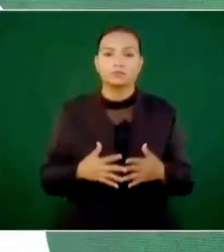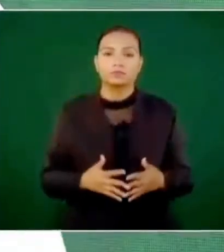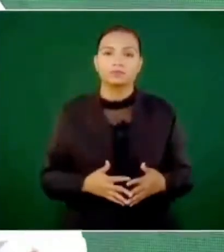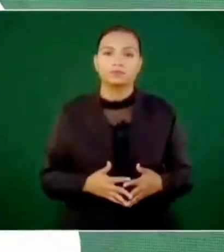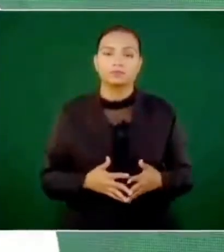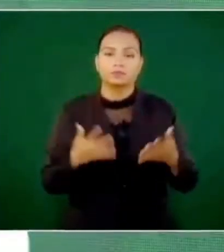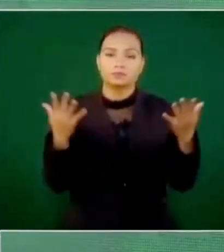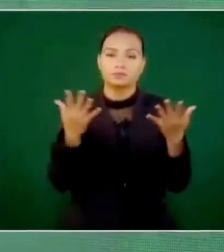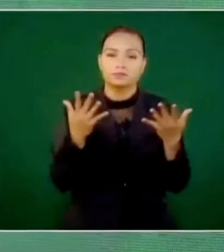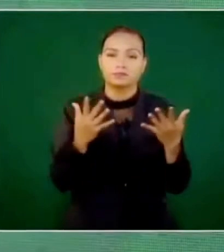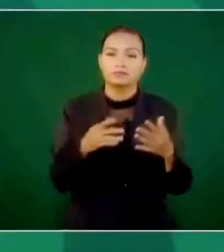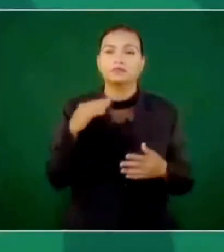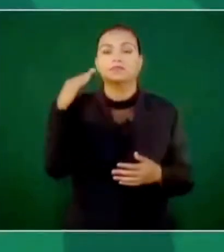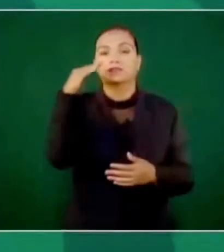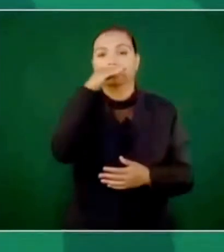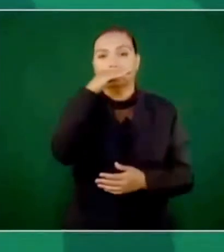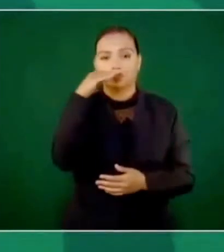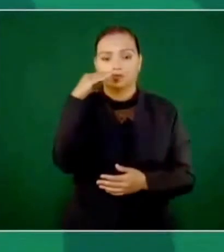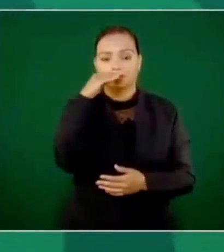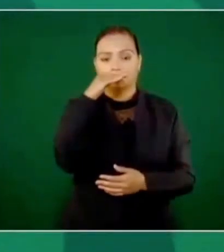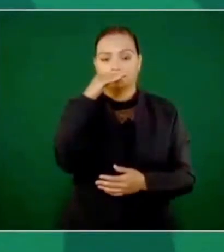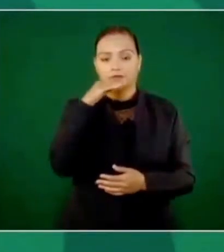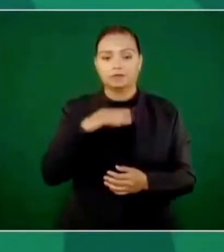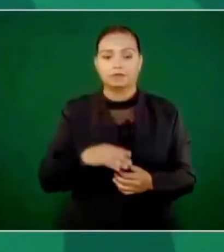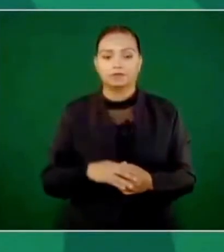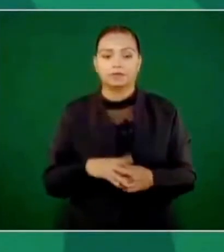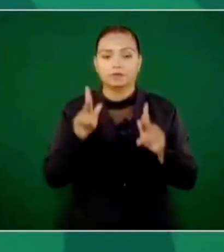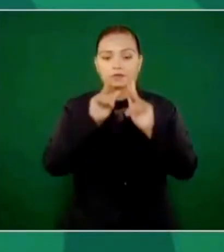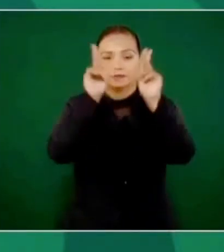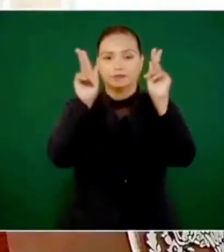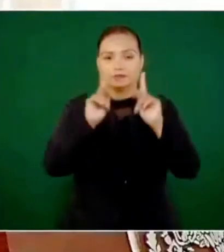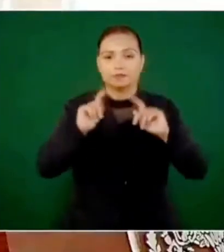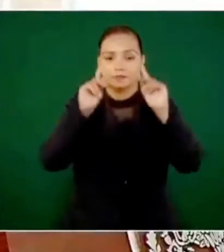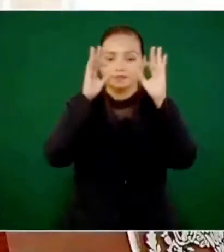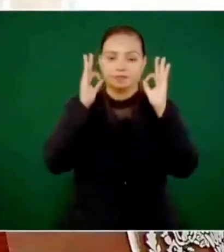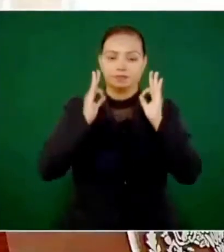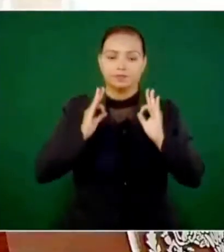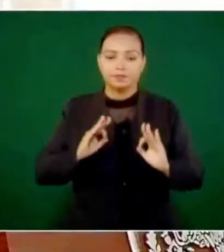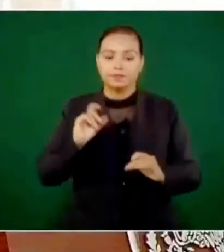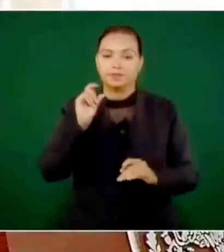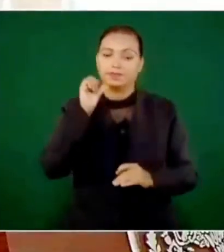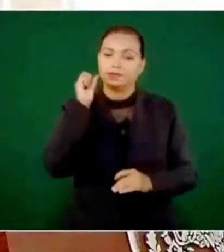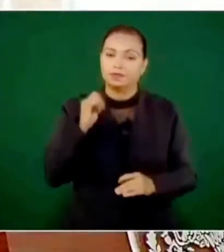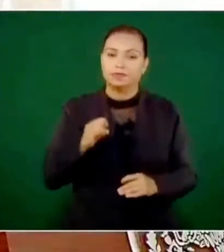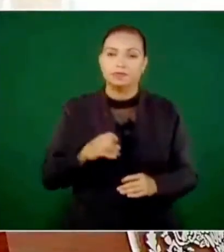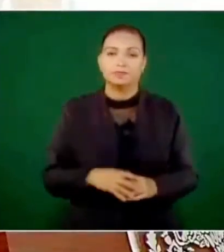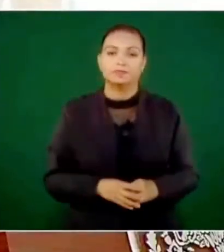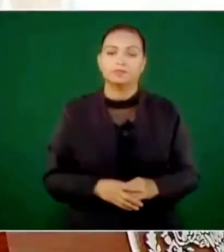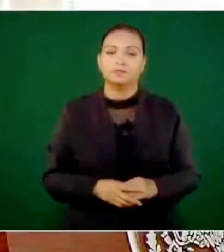se iba a garantizar la paz, la tranquilidad? ¿Así?